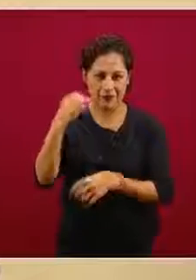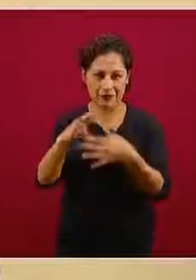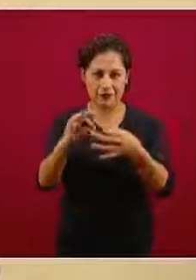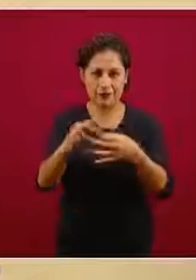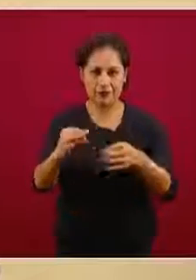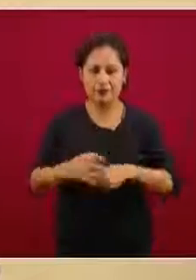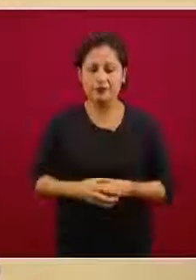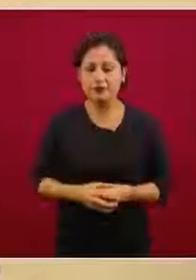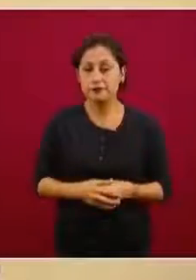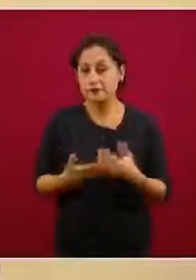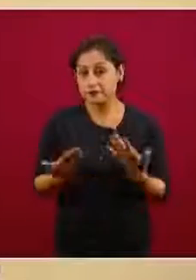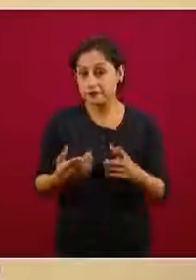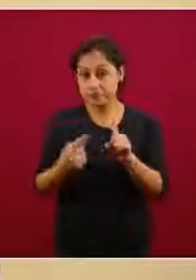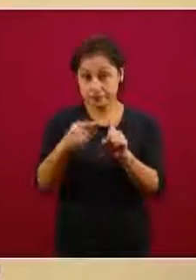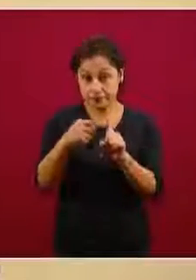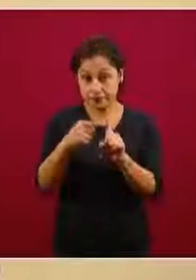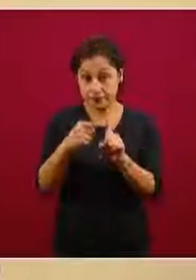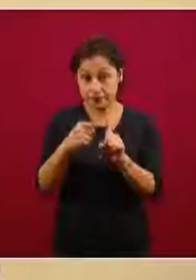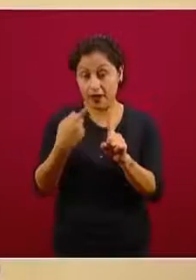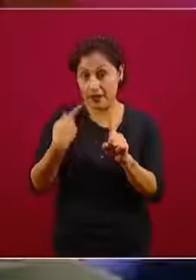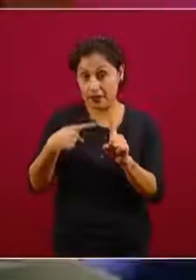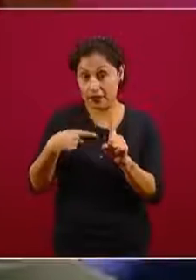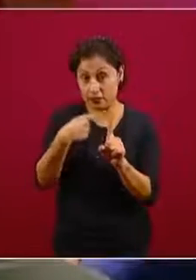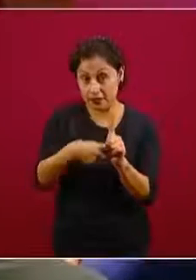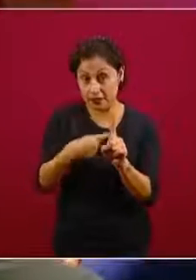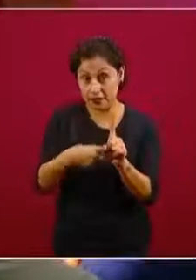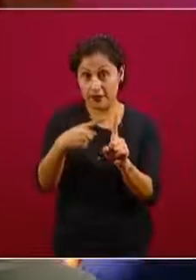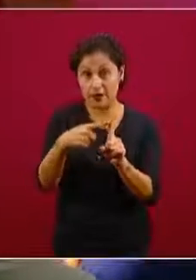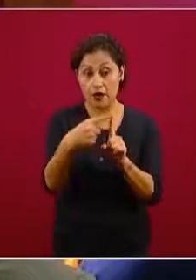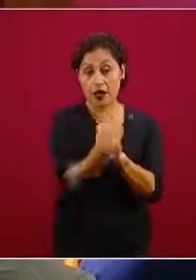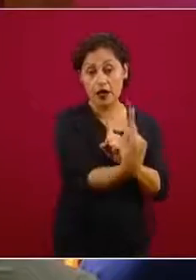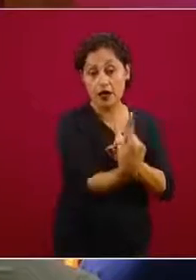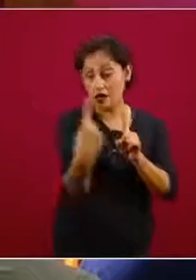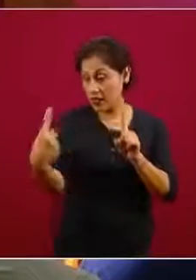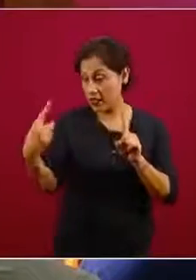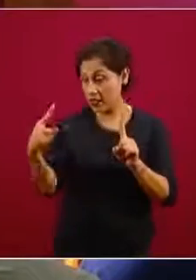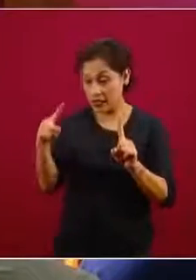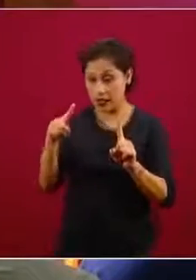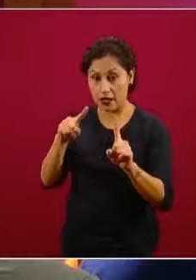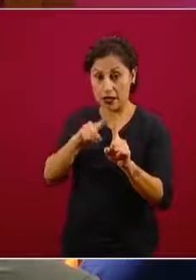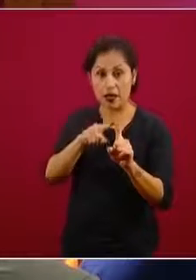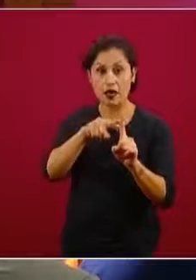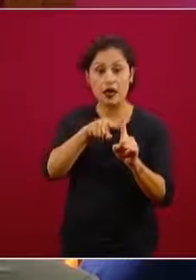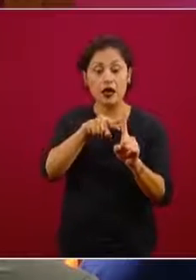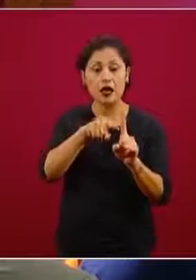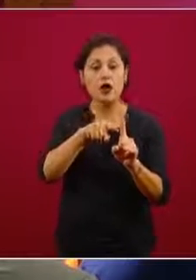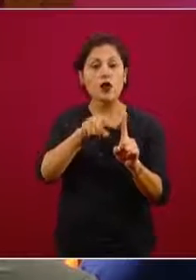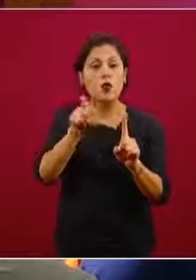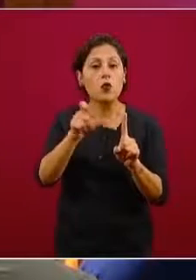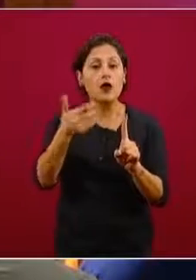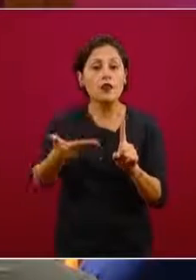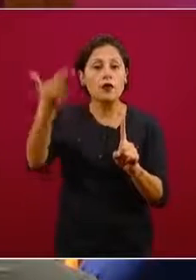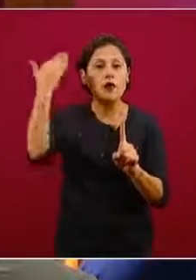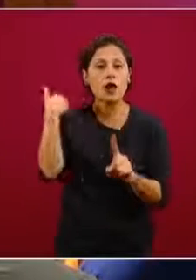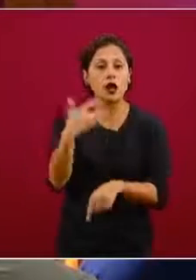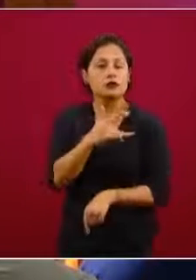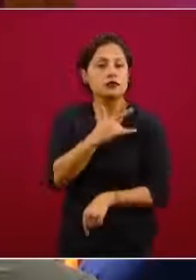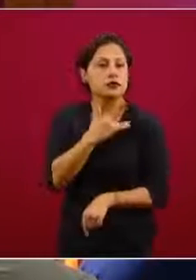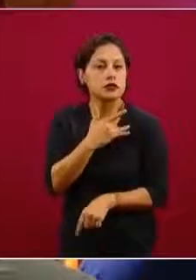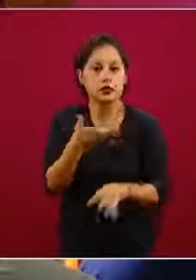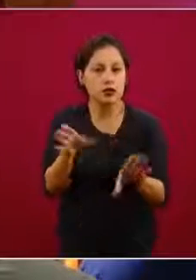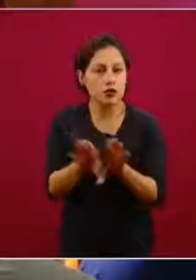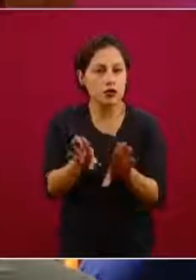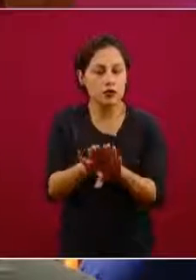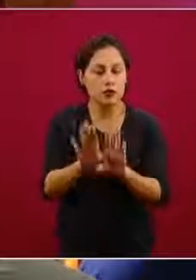esta proximidad es importante clasificarla de acuerdo al momento de los síntomas. Si